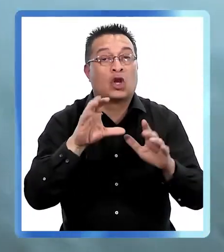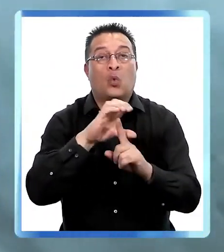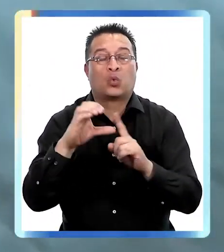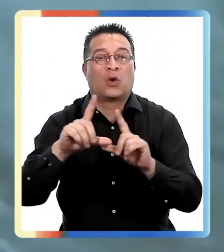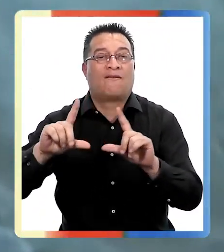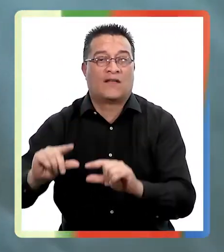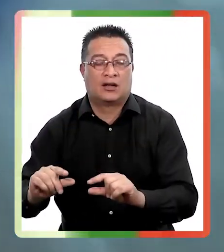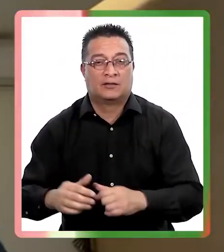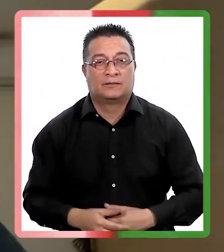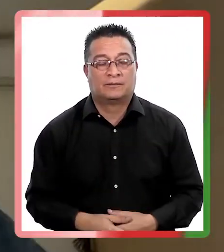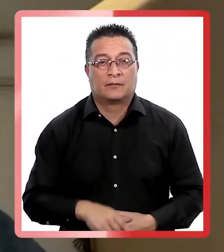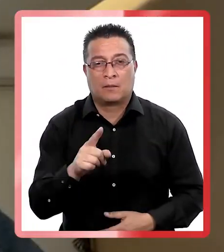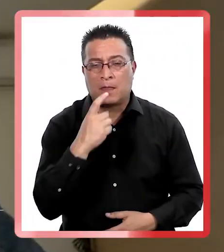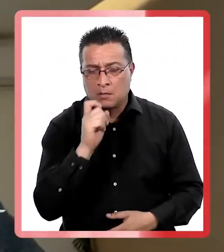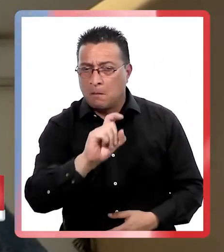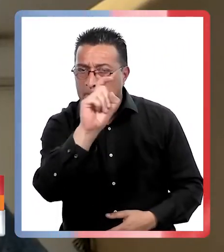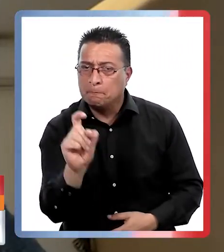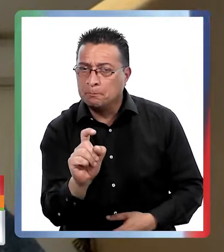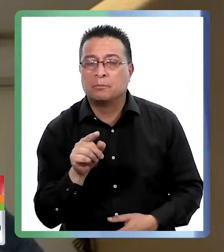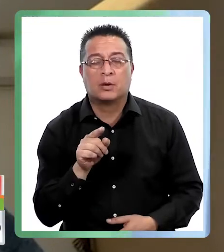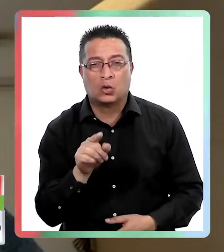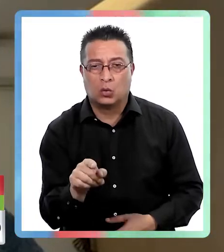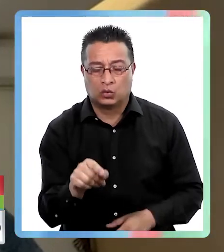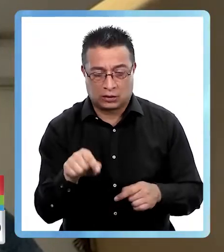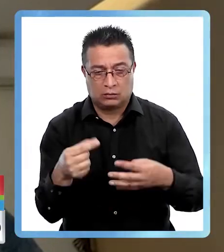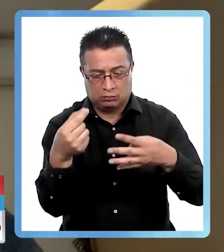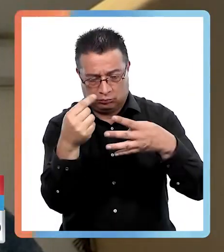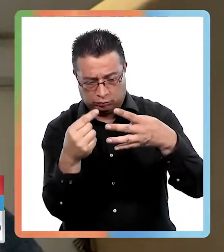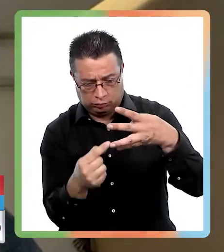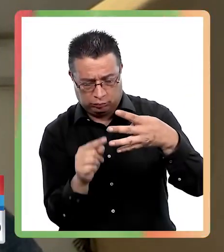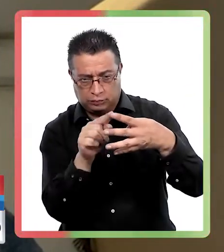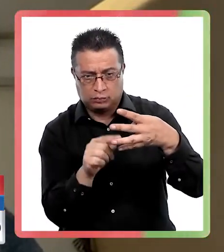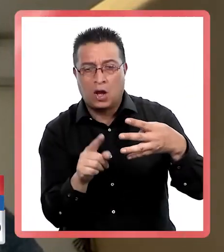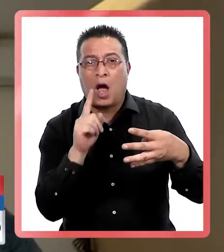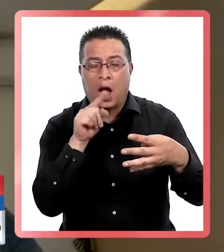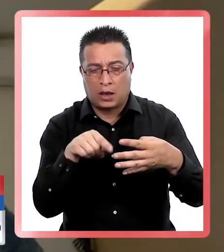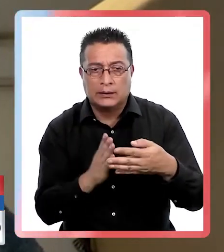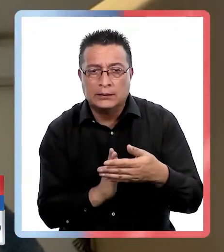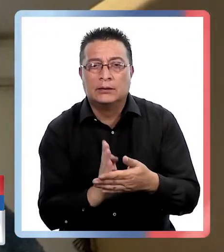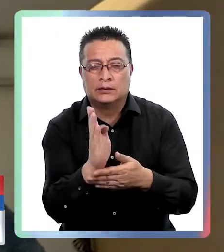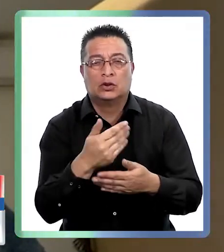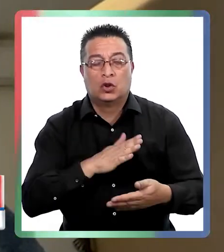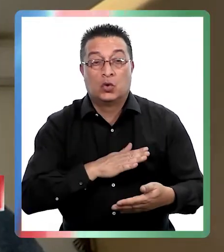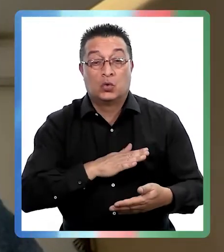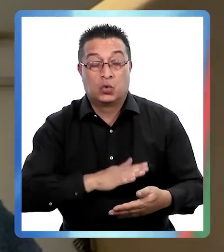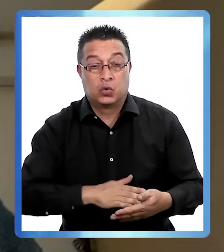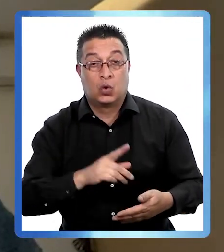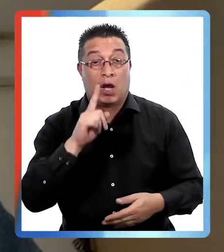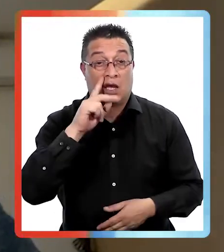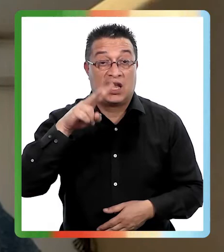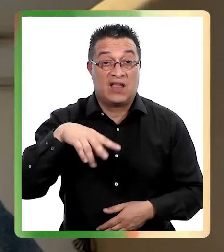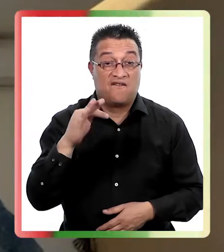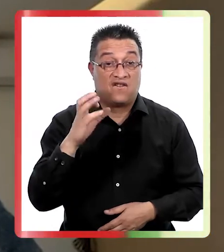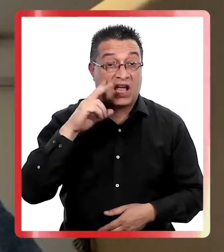cultura. Una pregunta que surge desde este indicador es si estamos ante el inicio de un alivio paulatino de la inflación o